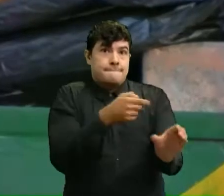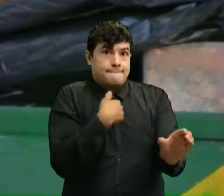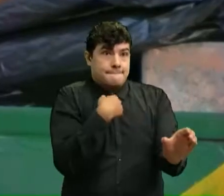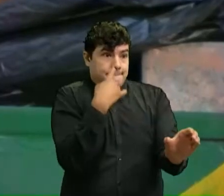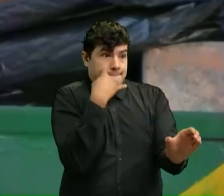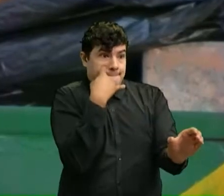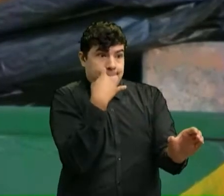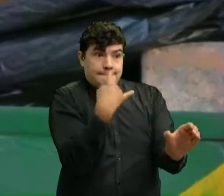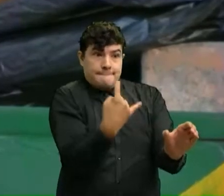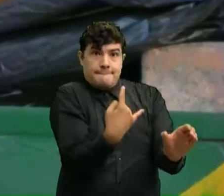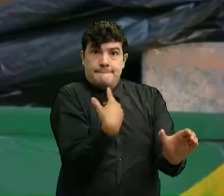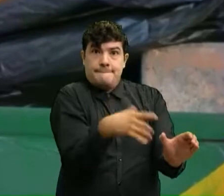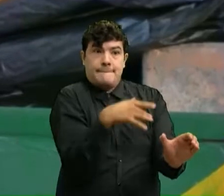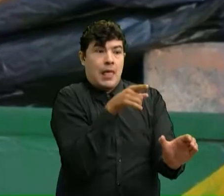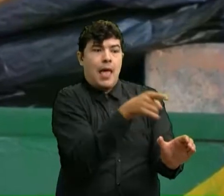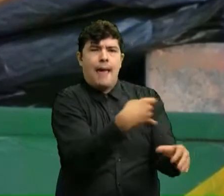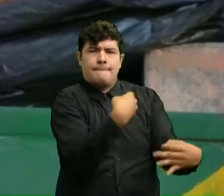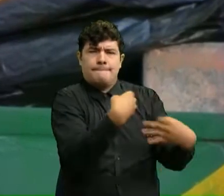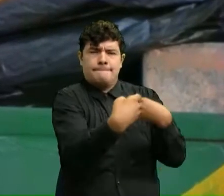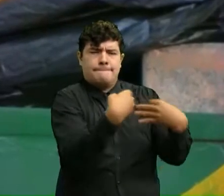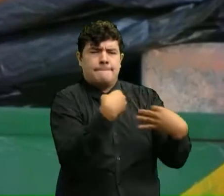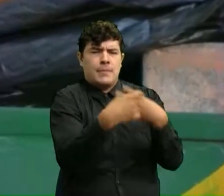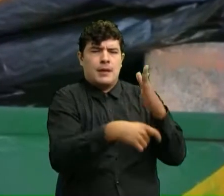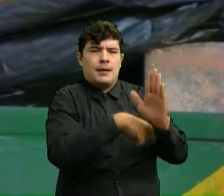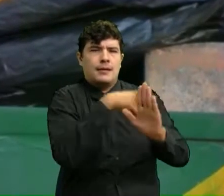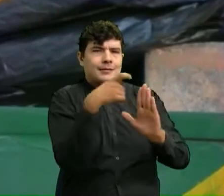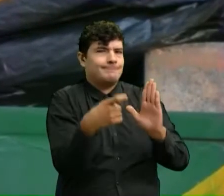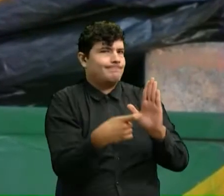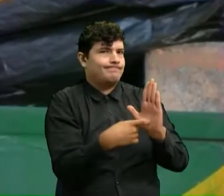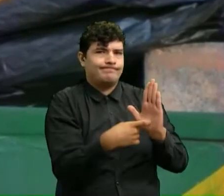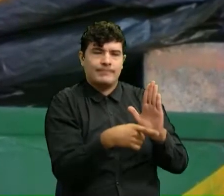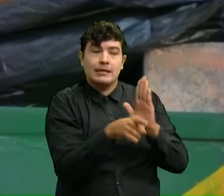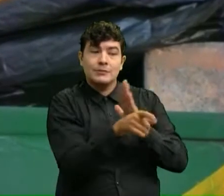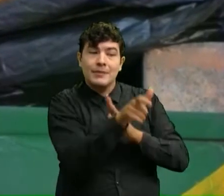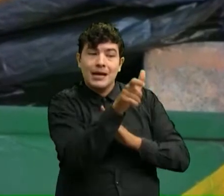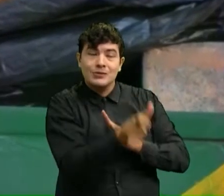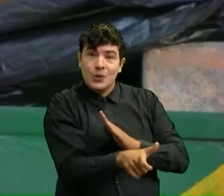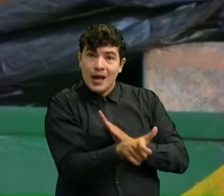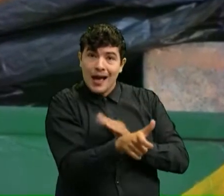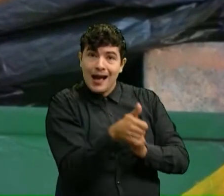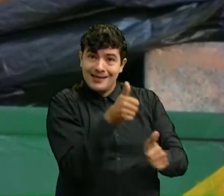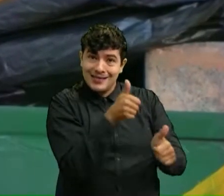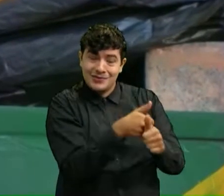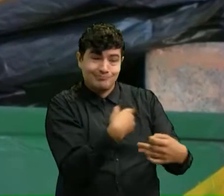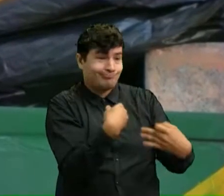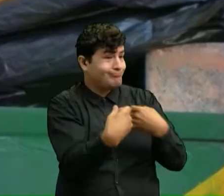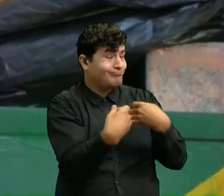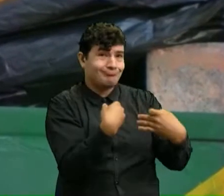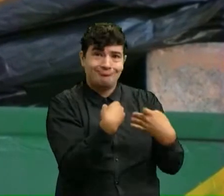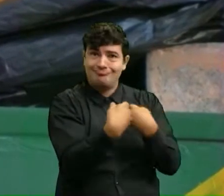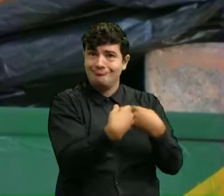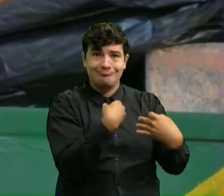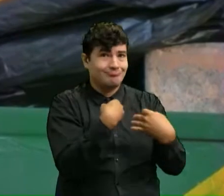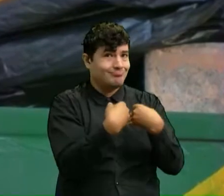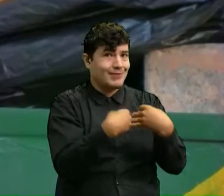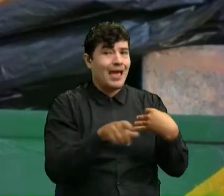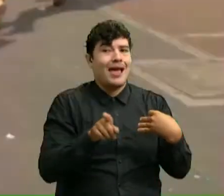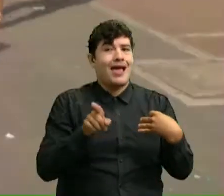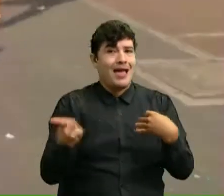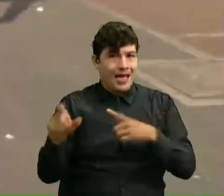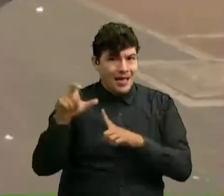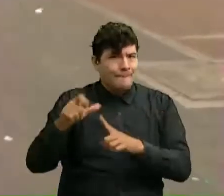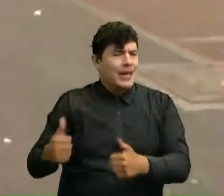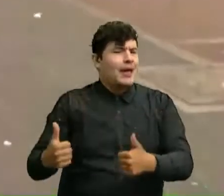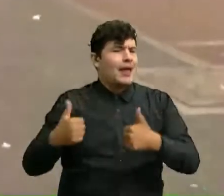las condiciones, si se evidencia que esta persona no fue asesorada y que le conviene más el régimen de prima